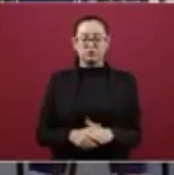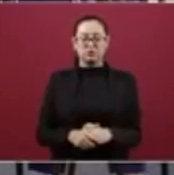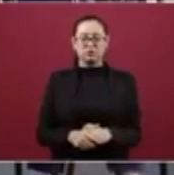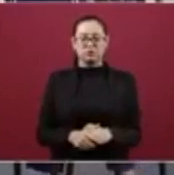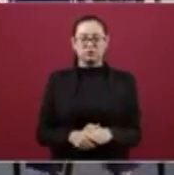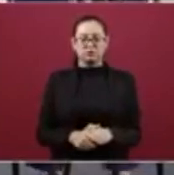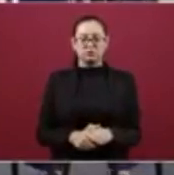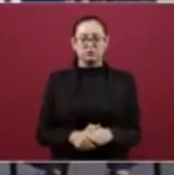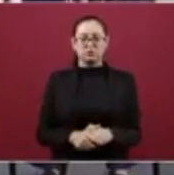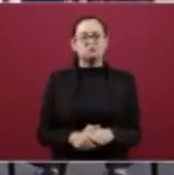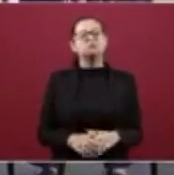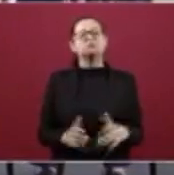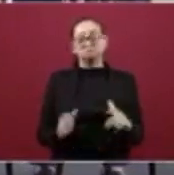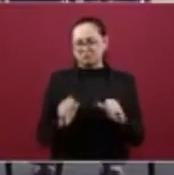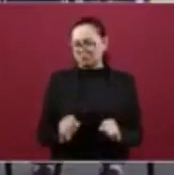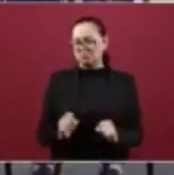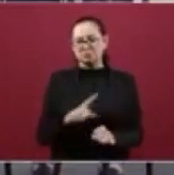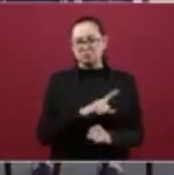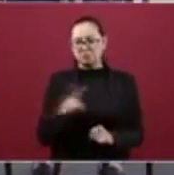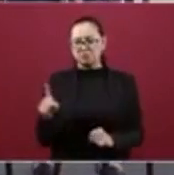Seguramente hay preguntas